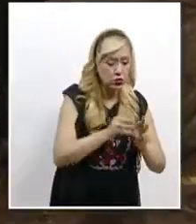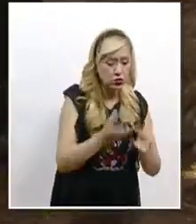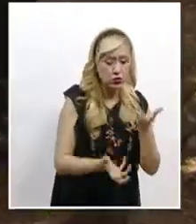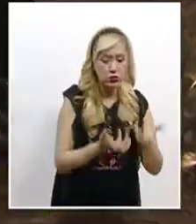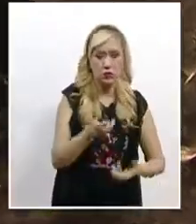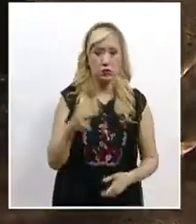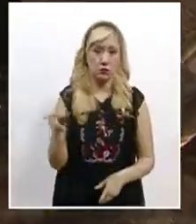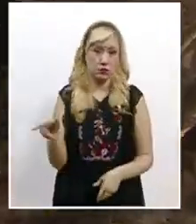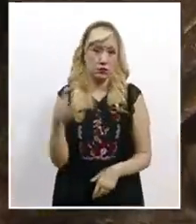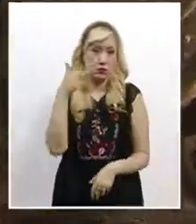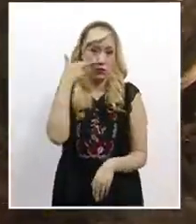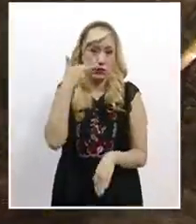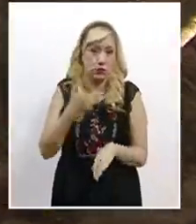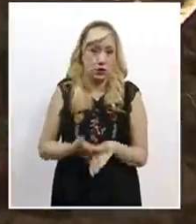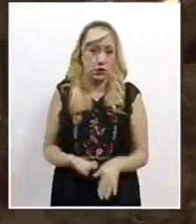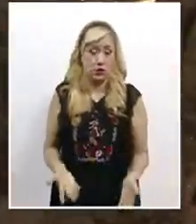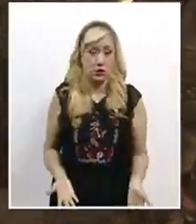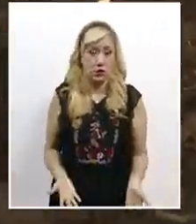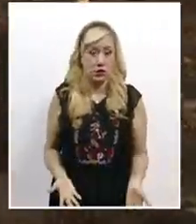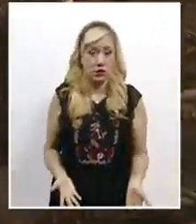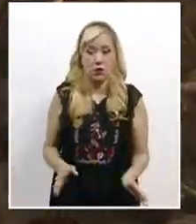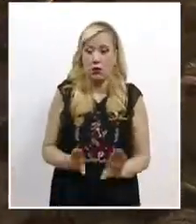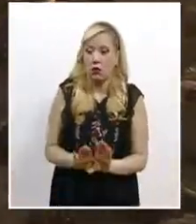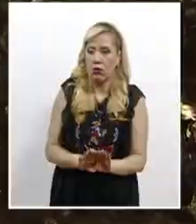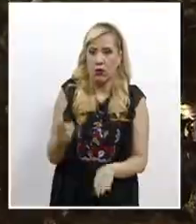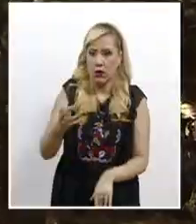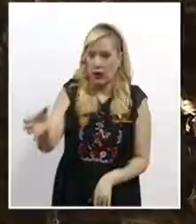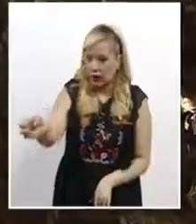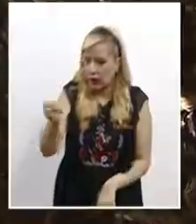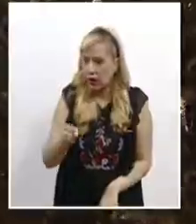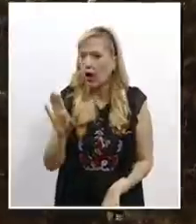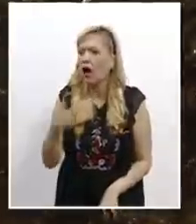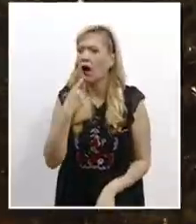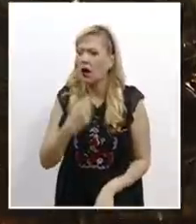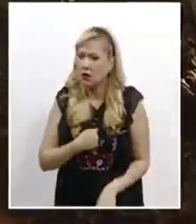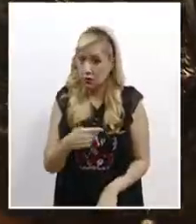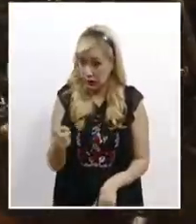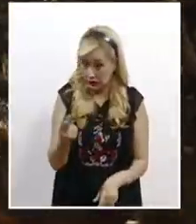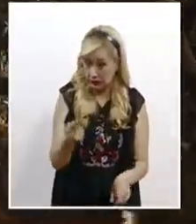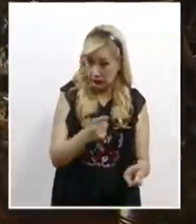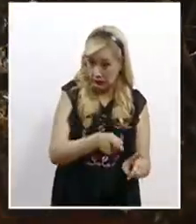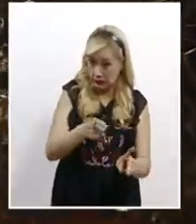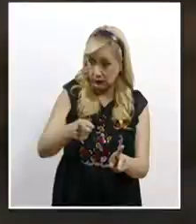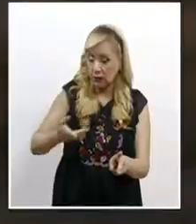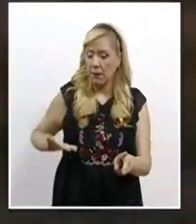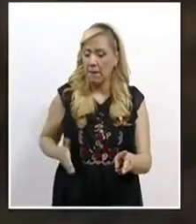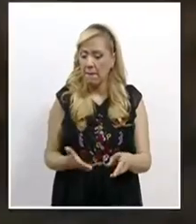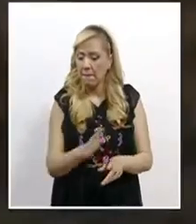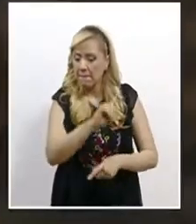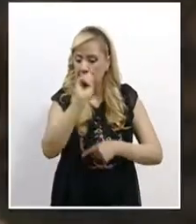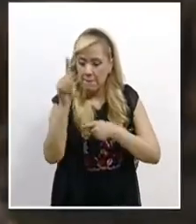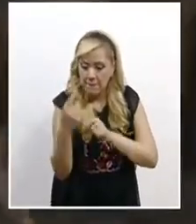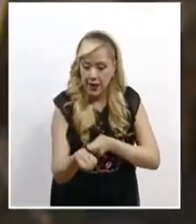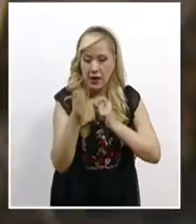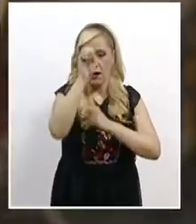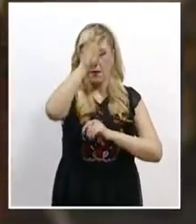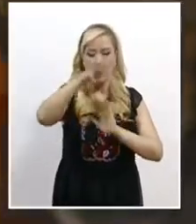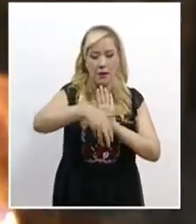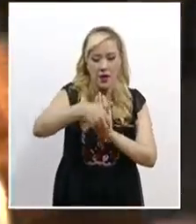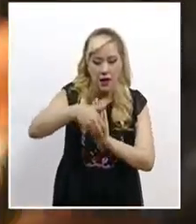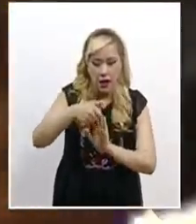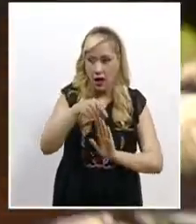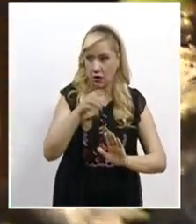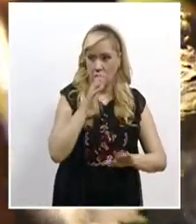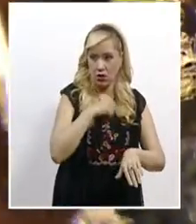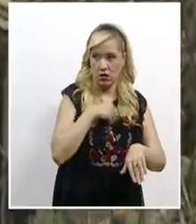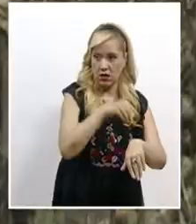en la propiedad de la tierra y participación en actividades primarias como la agricultura, pesca y minería, lo que impacta negativamente en